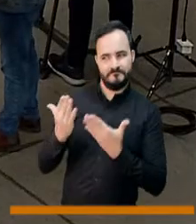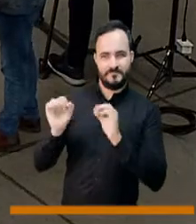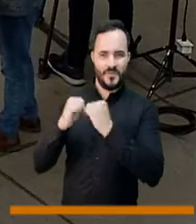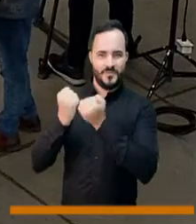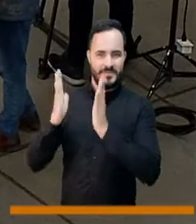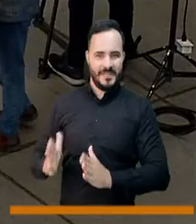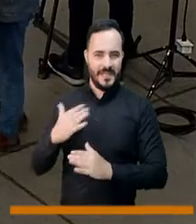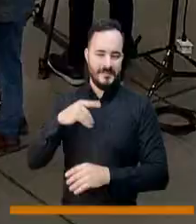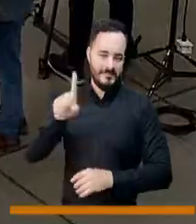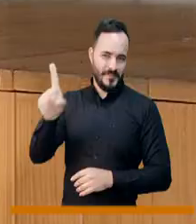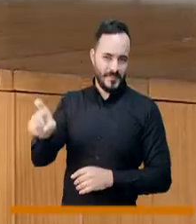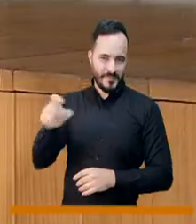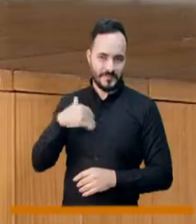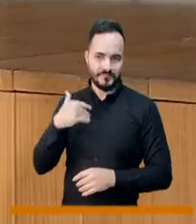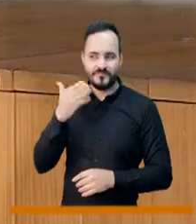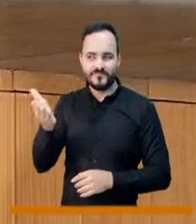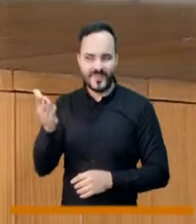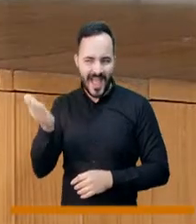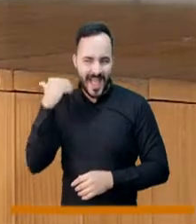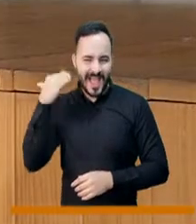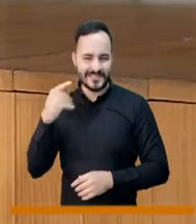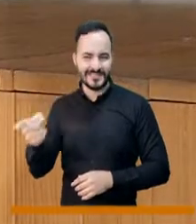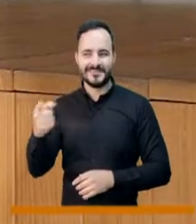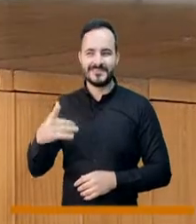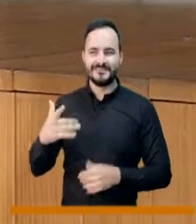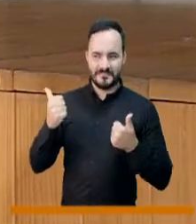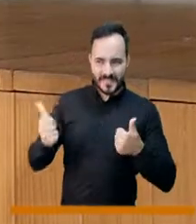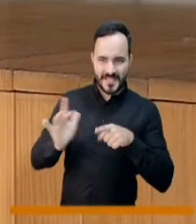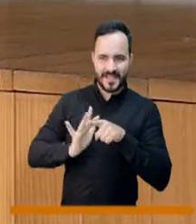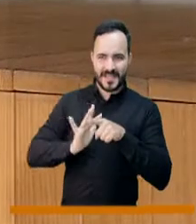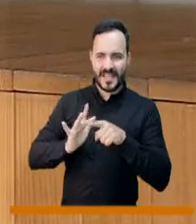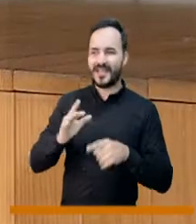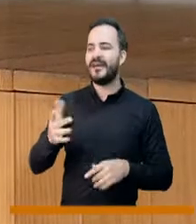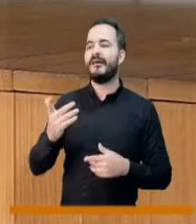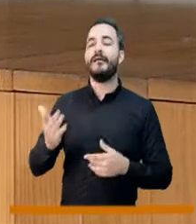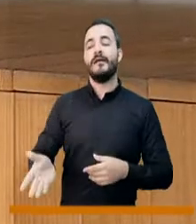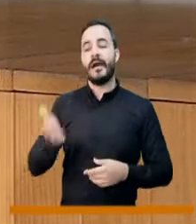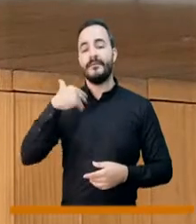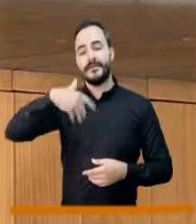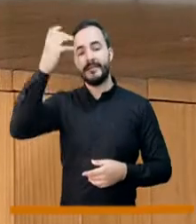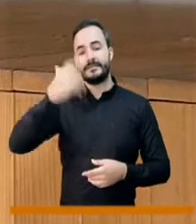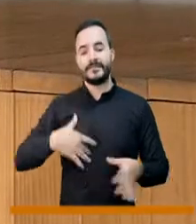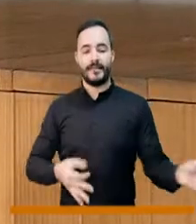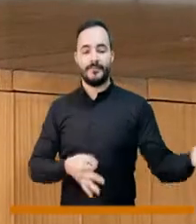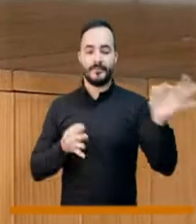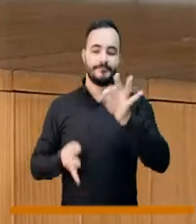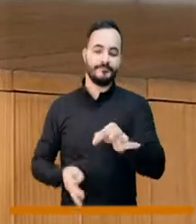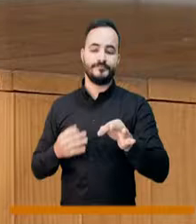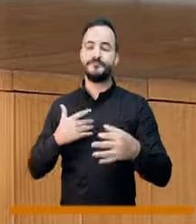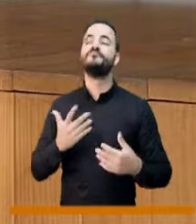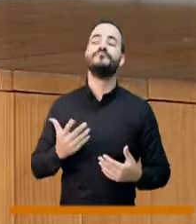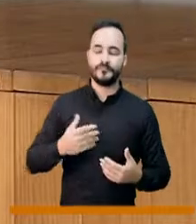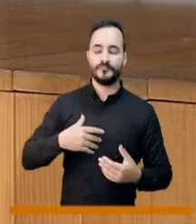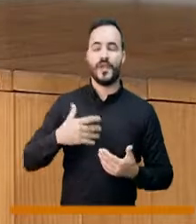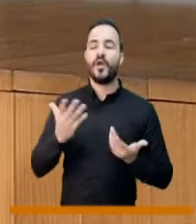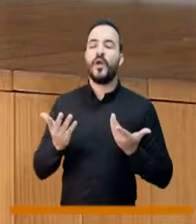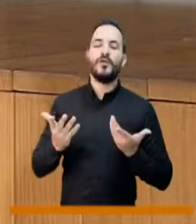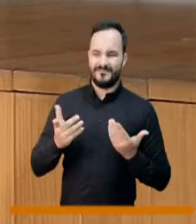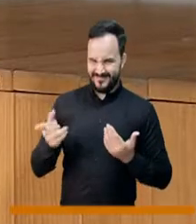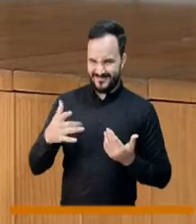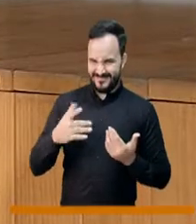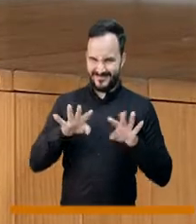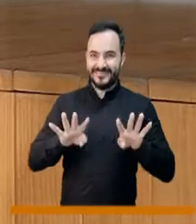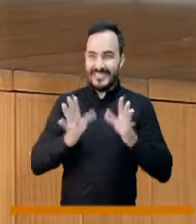Aprovecho para preguntarle al concejal, a propósito de profesor, ¿a usted cómo le iba con eso de saquen una hoja, llegó la hora del